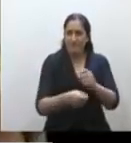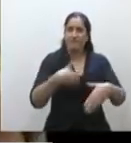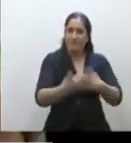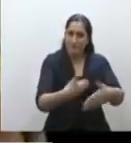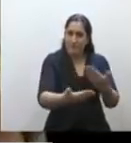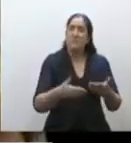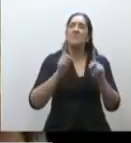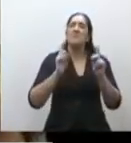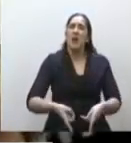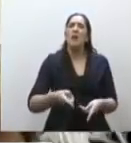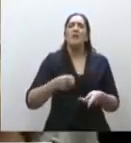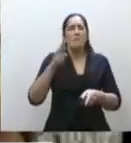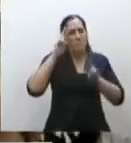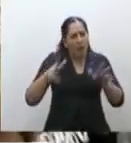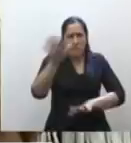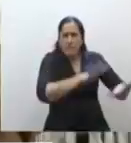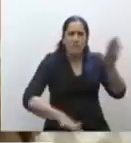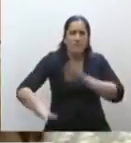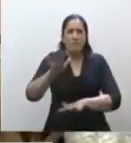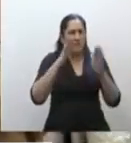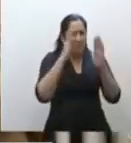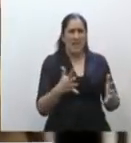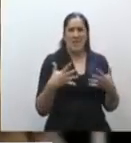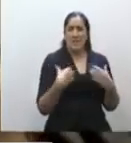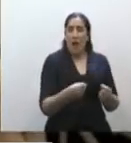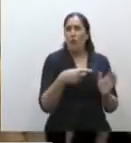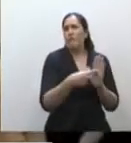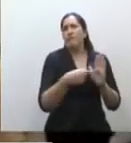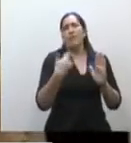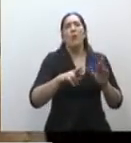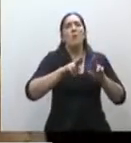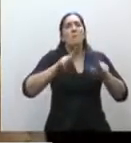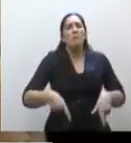sanitarias que fueron modelo, como el Plan Nacer,